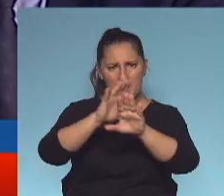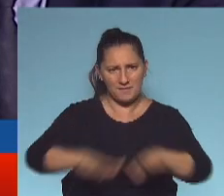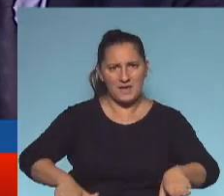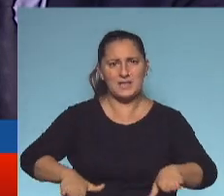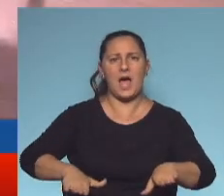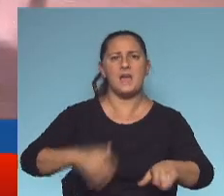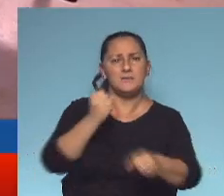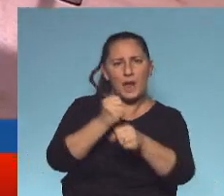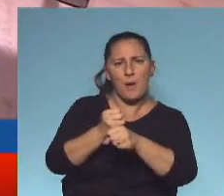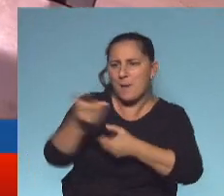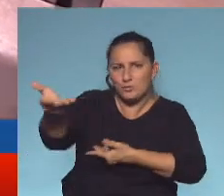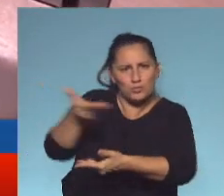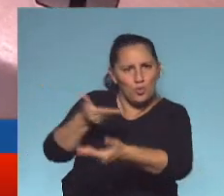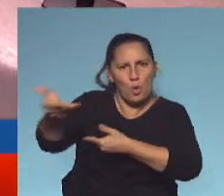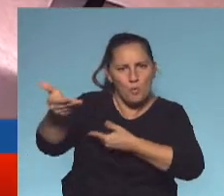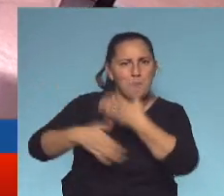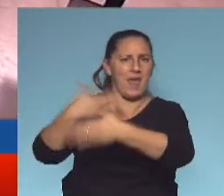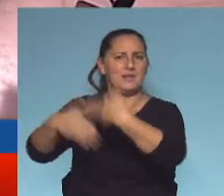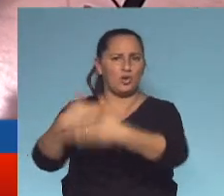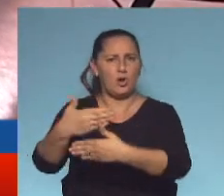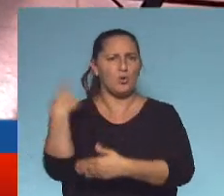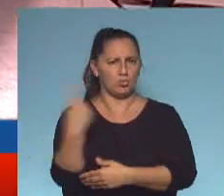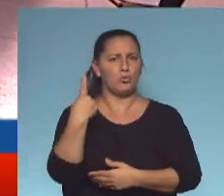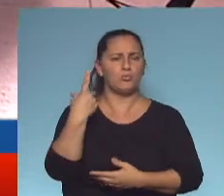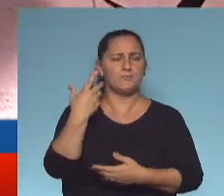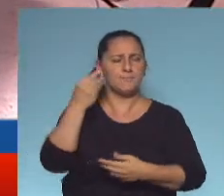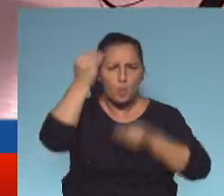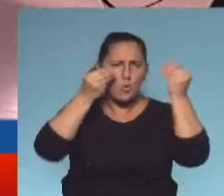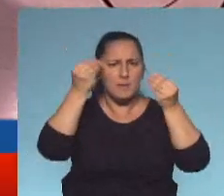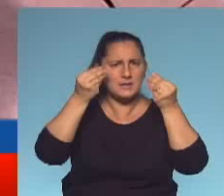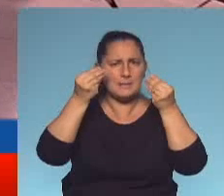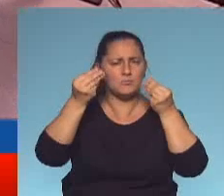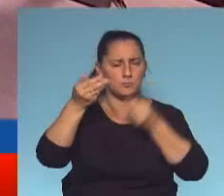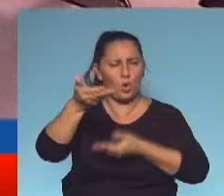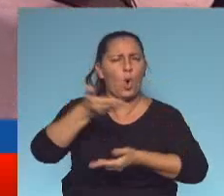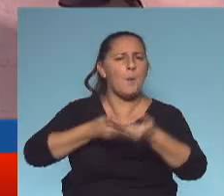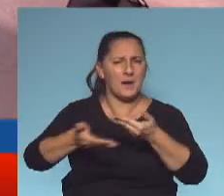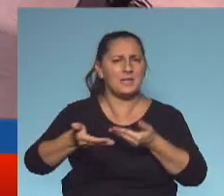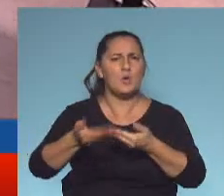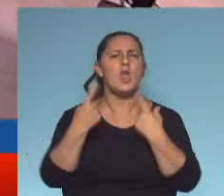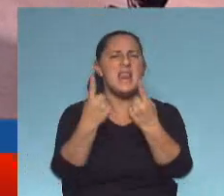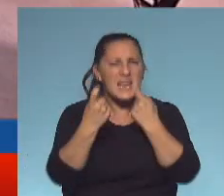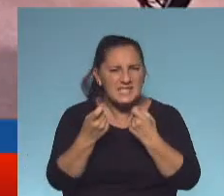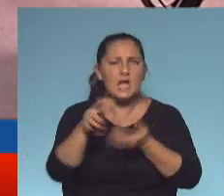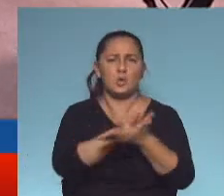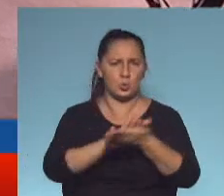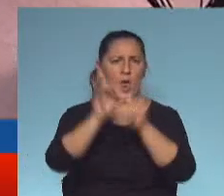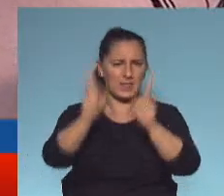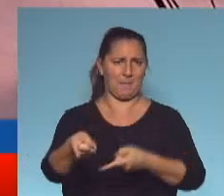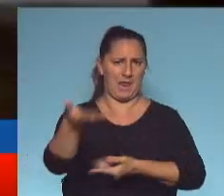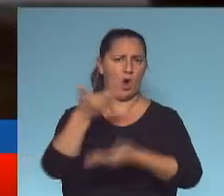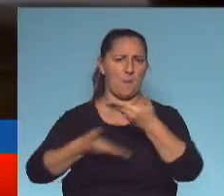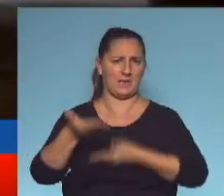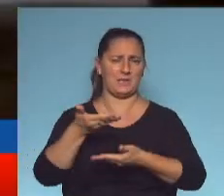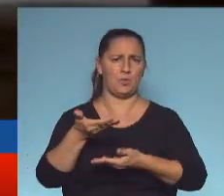en común para desarrollar y compartimos la preocupación y compartimos la necesidad de solución. Y con